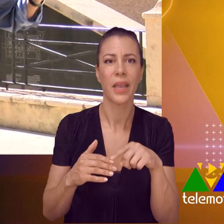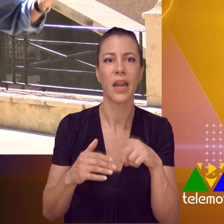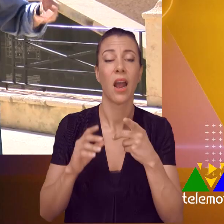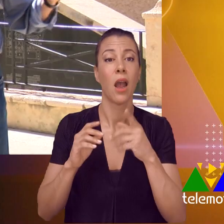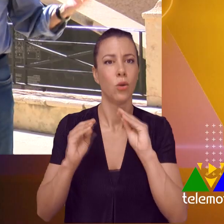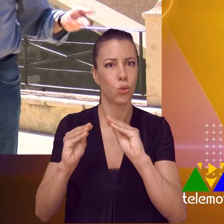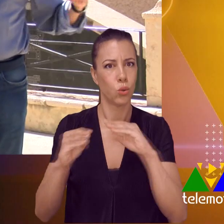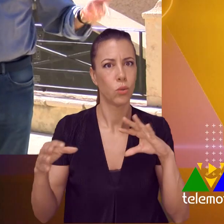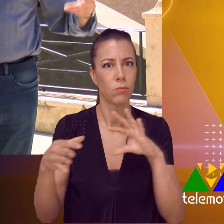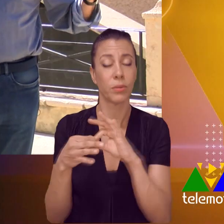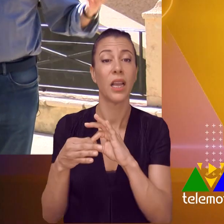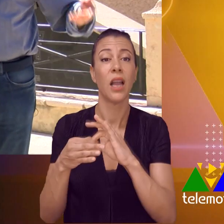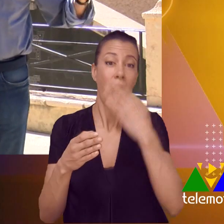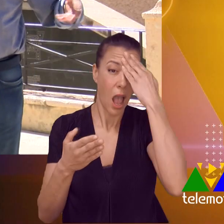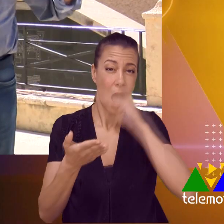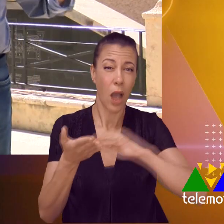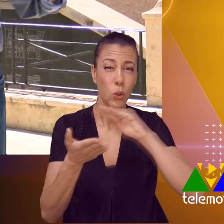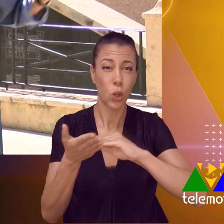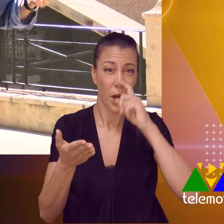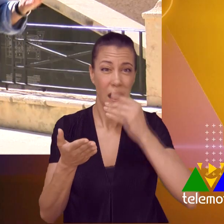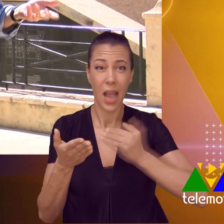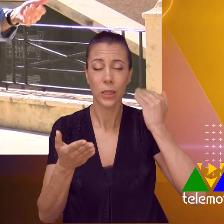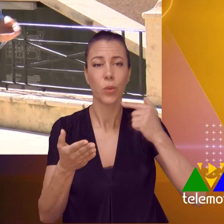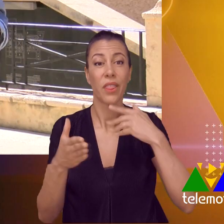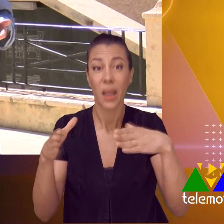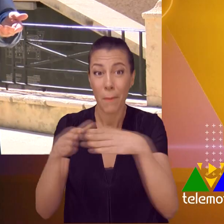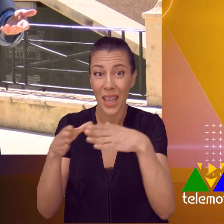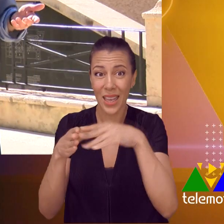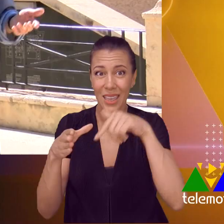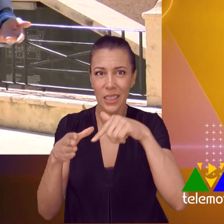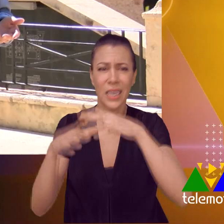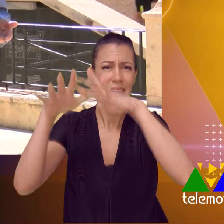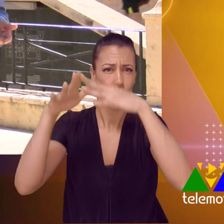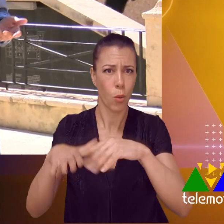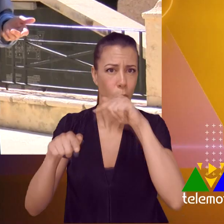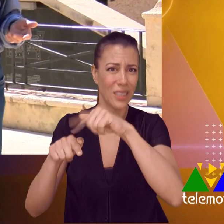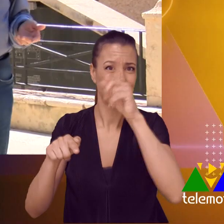algunos autores antiguos dicen que se derribó la mezquita en el sitio donde estaba la iglesia. Que